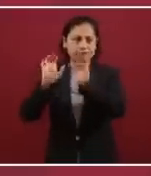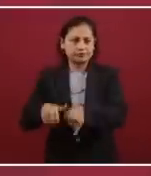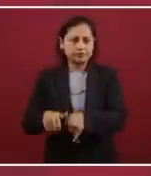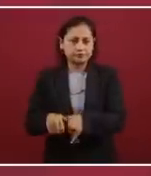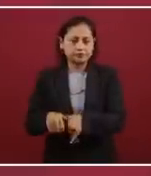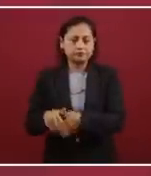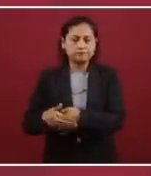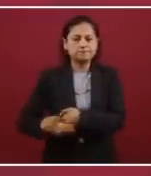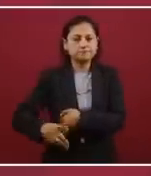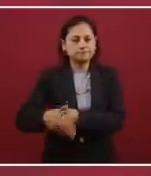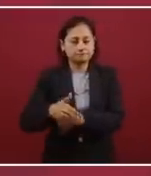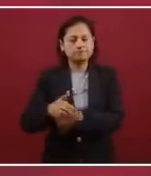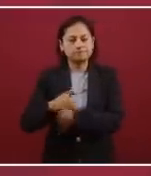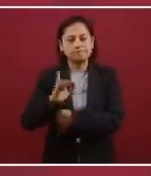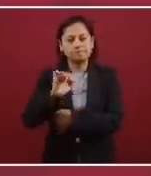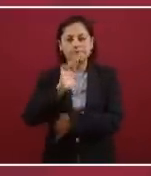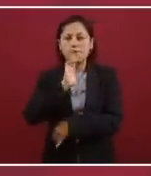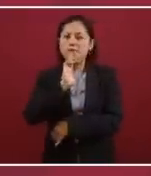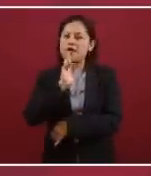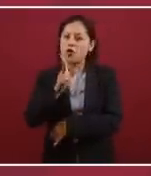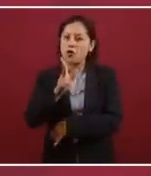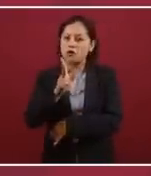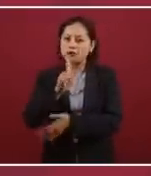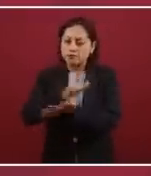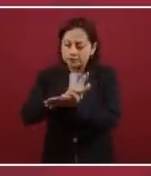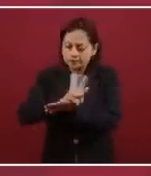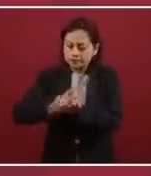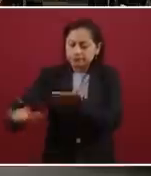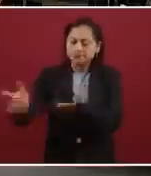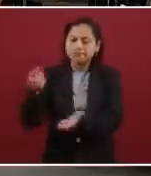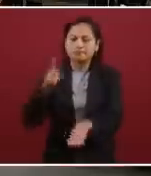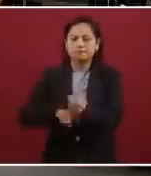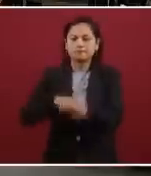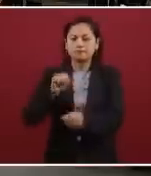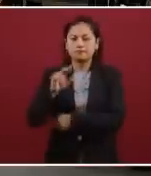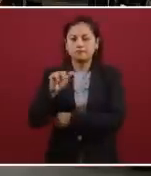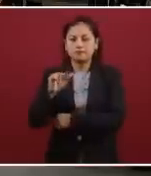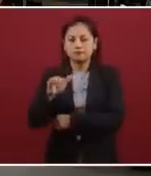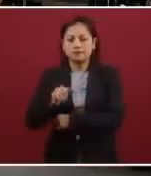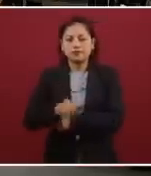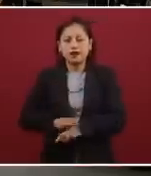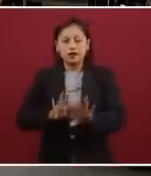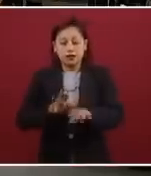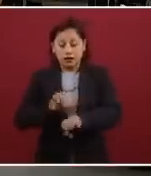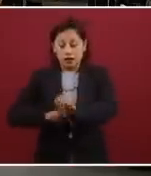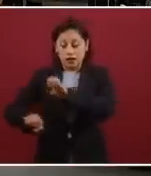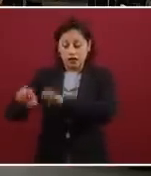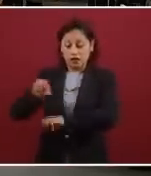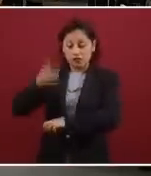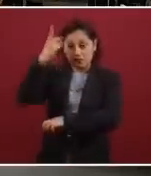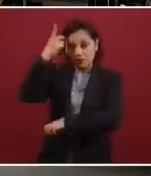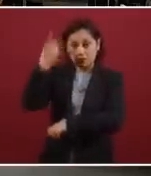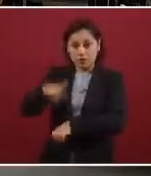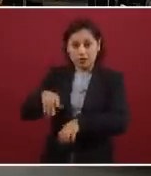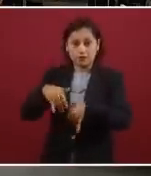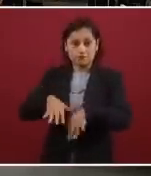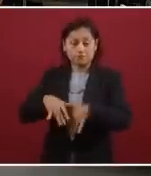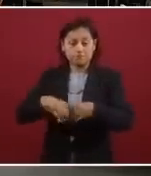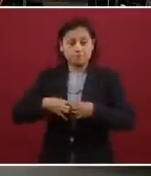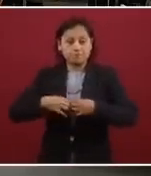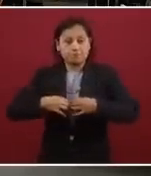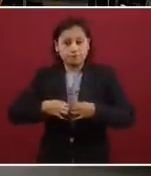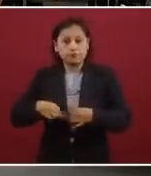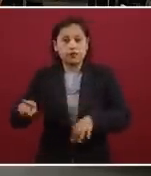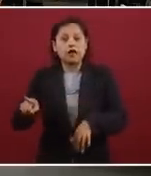Tenemos ese propósito. Limpiar aduanas. Lo que dicen los textileros en este sentido es que efectivamente han notado la mano